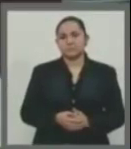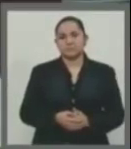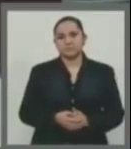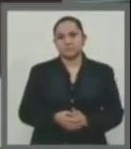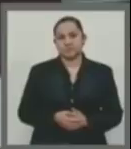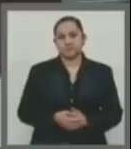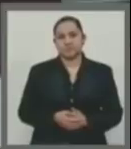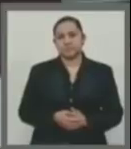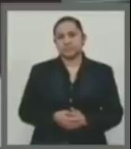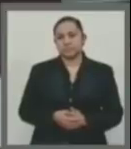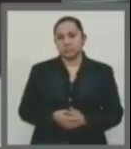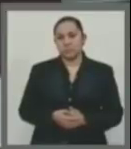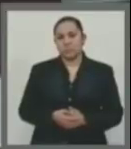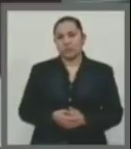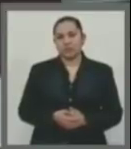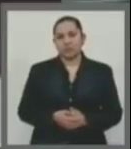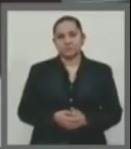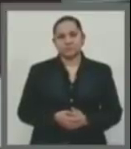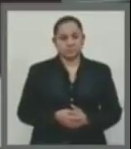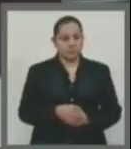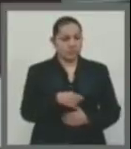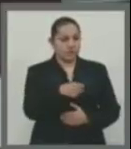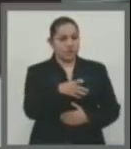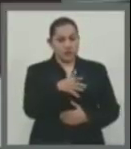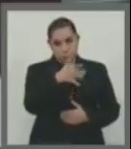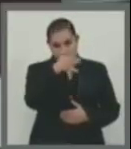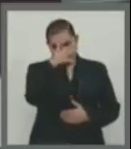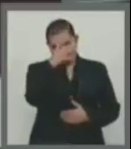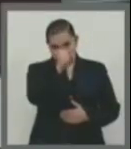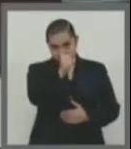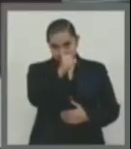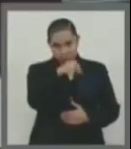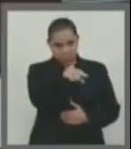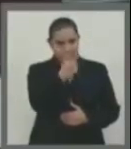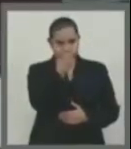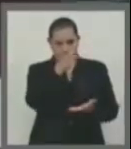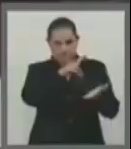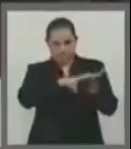El concepto del presupuesto como un botín,